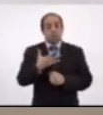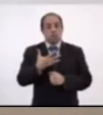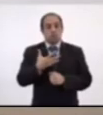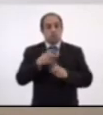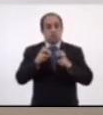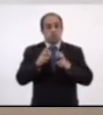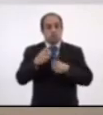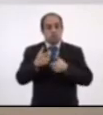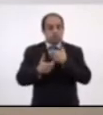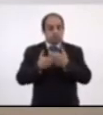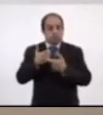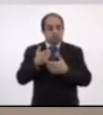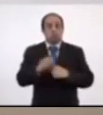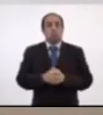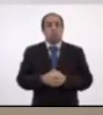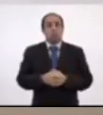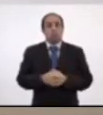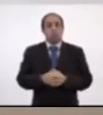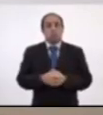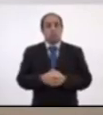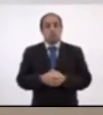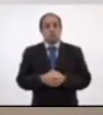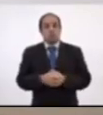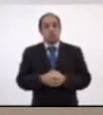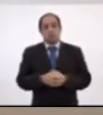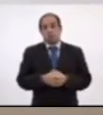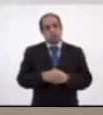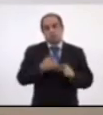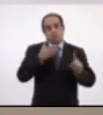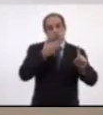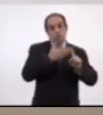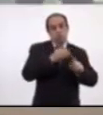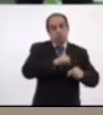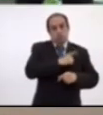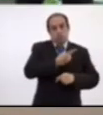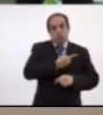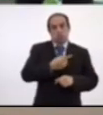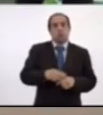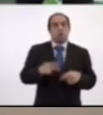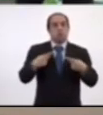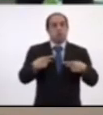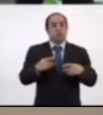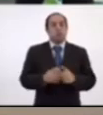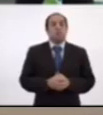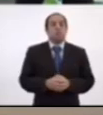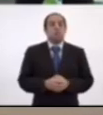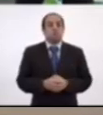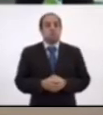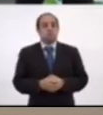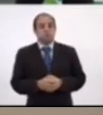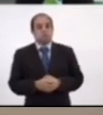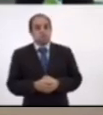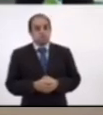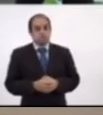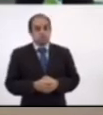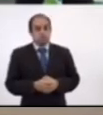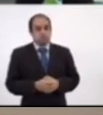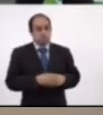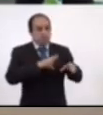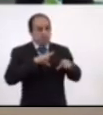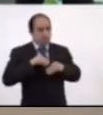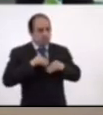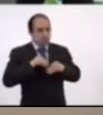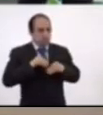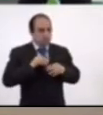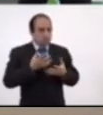financieras que enfocadas en la salud de los derechohabientes. Pero para retomar, para recuperar